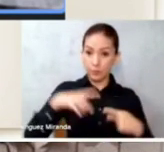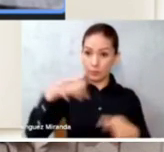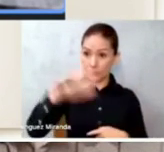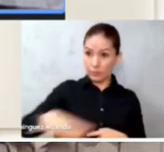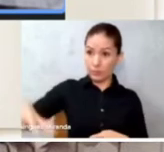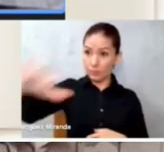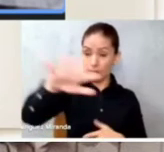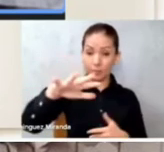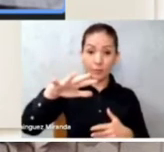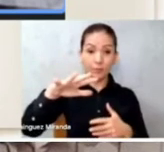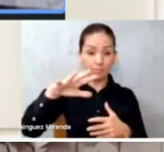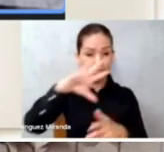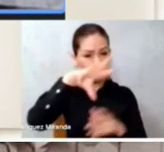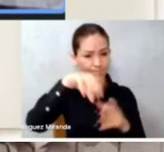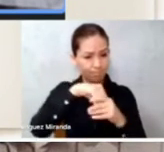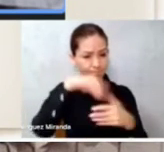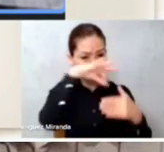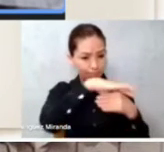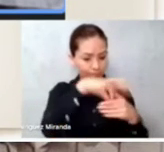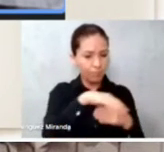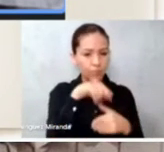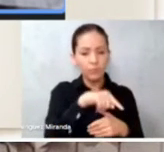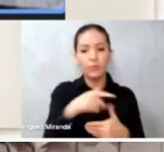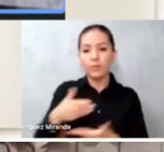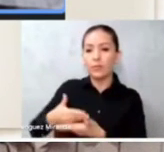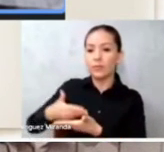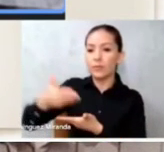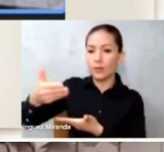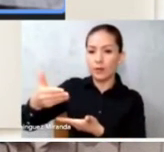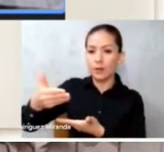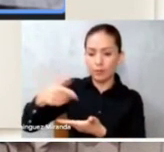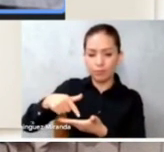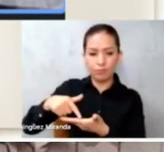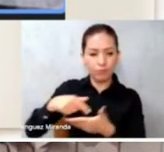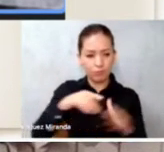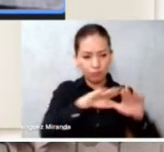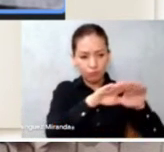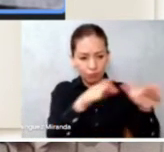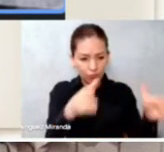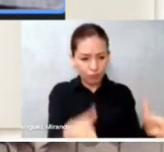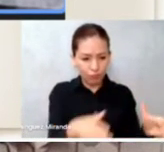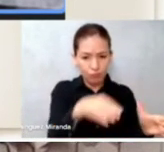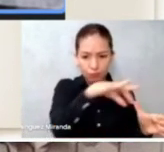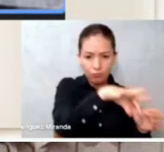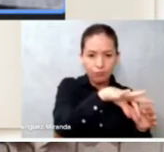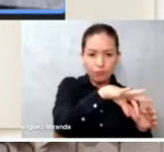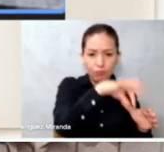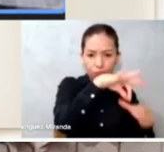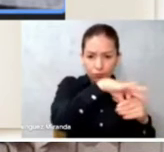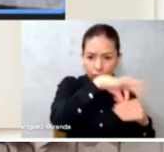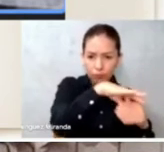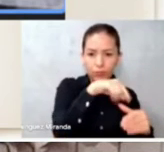la lista nominal, las boletas extraídas de la urna y el resultado de la votación.